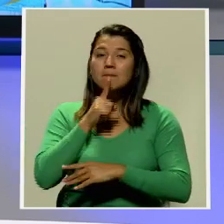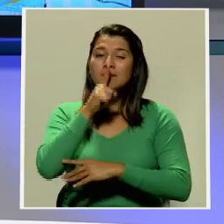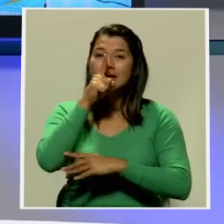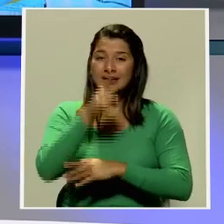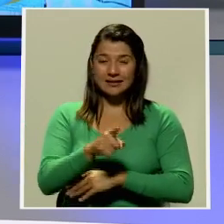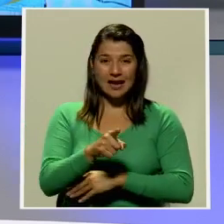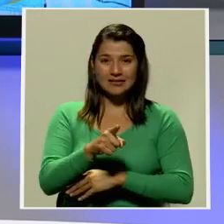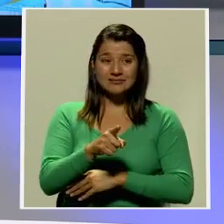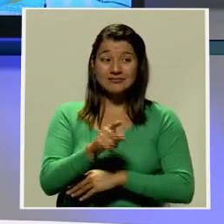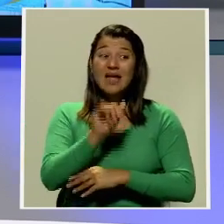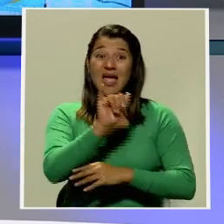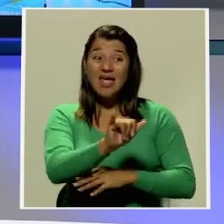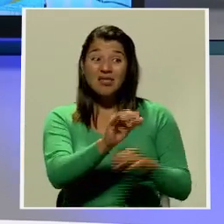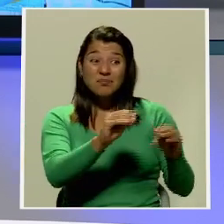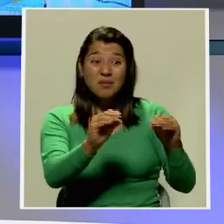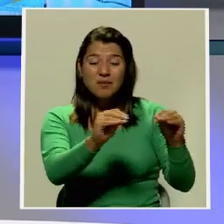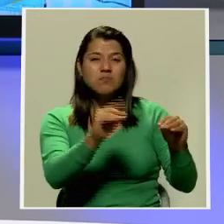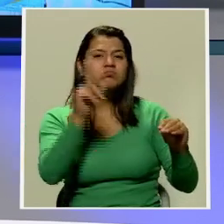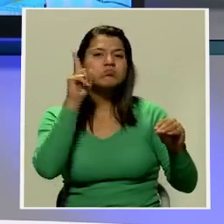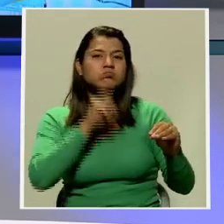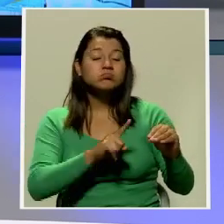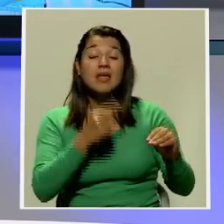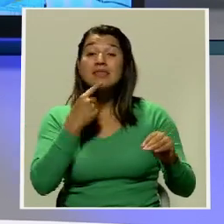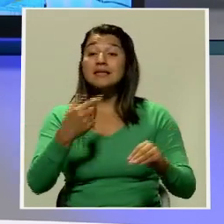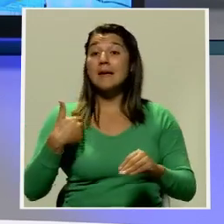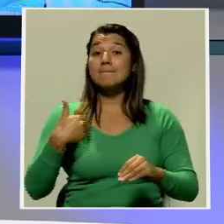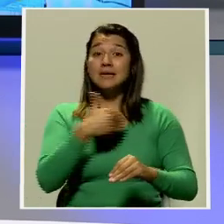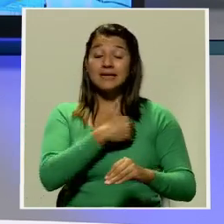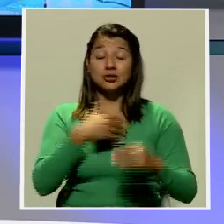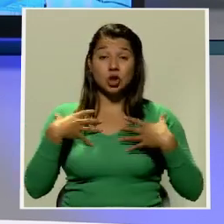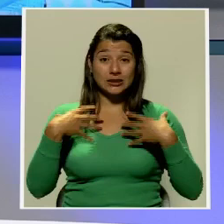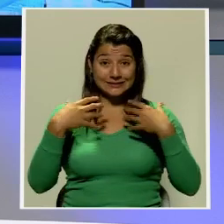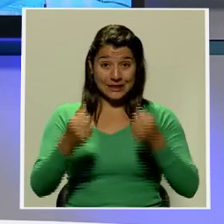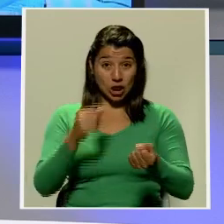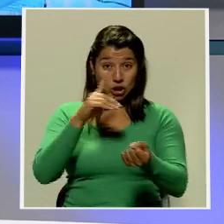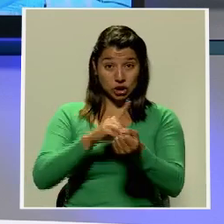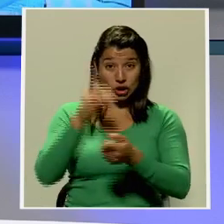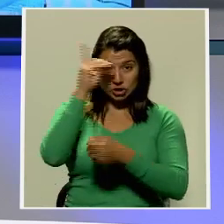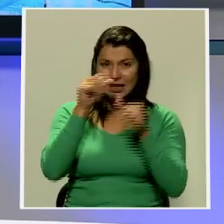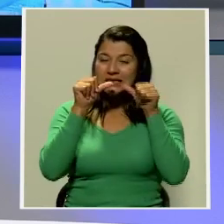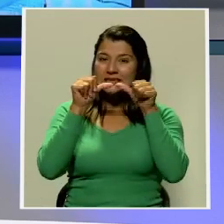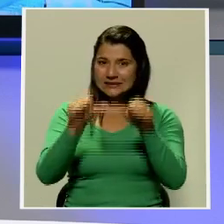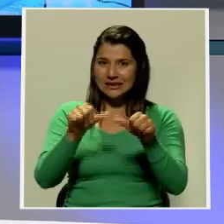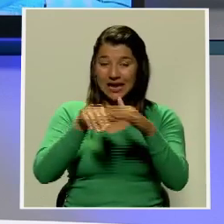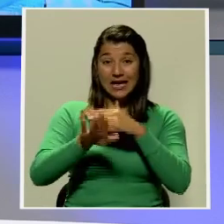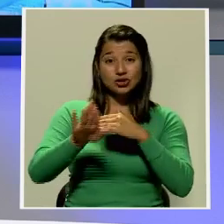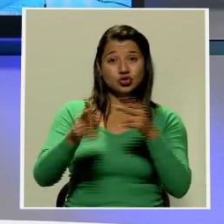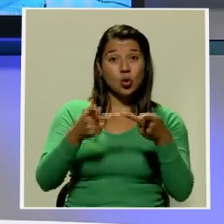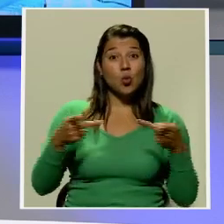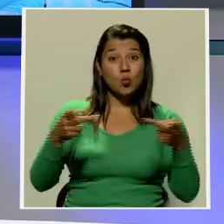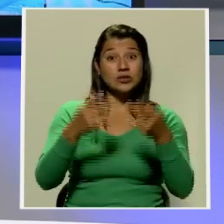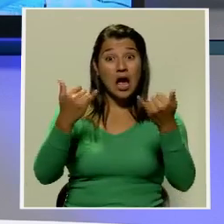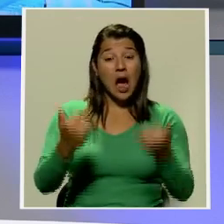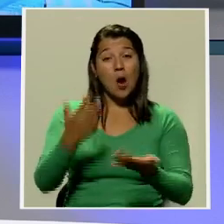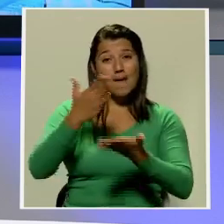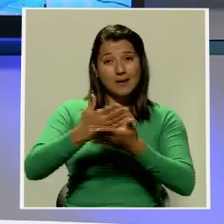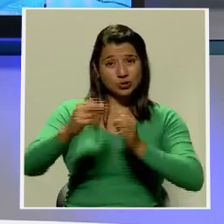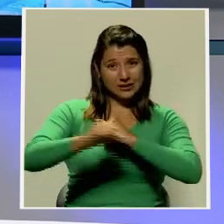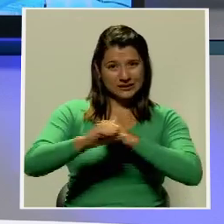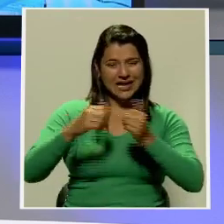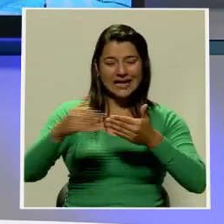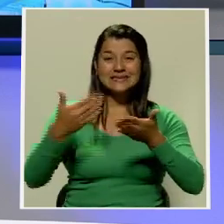ministro de Salud, Daniel Salas, se mantiene en su puesto. Vamos a un corte comercial y ya